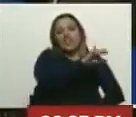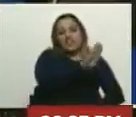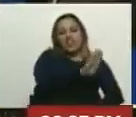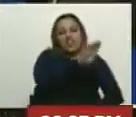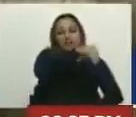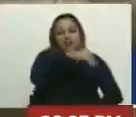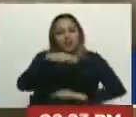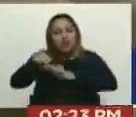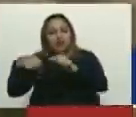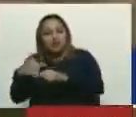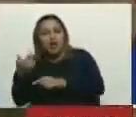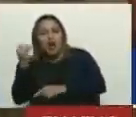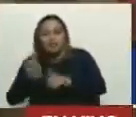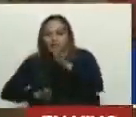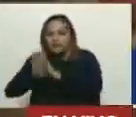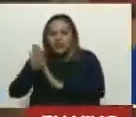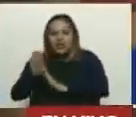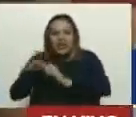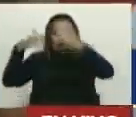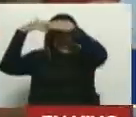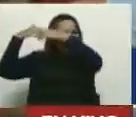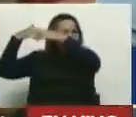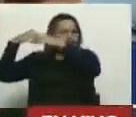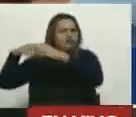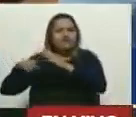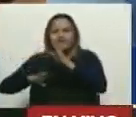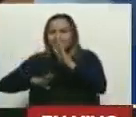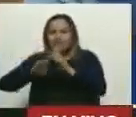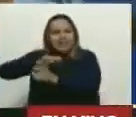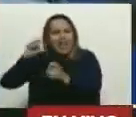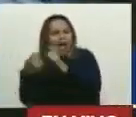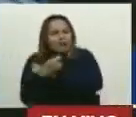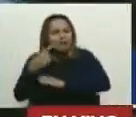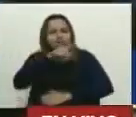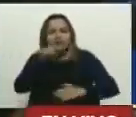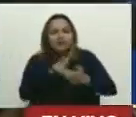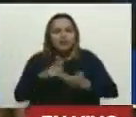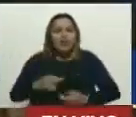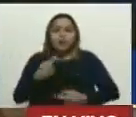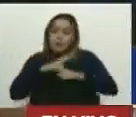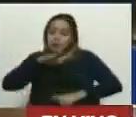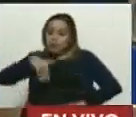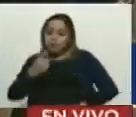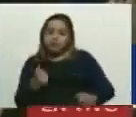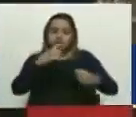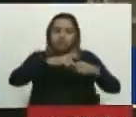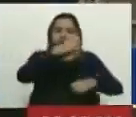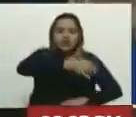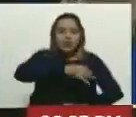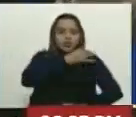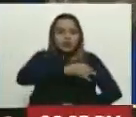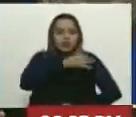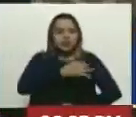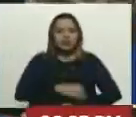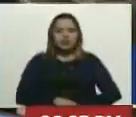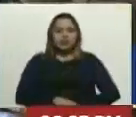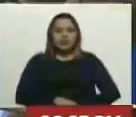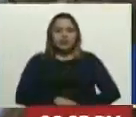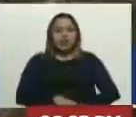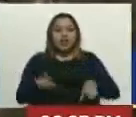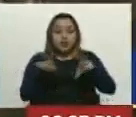nuestro cerebro está codificado totalmente distinto, pero nosotros logramos insertarnos en una sociedad, y en una sociedad como